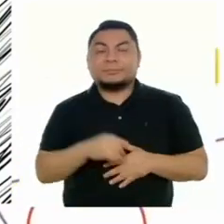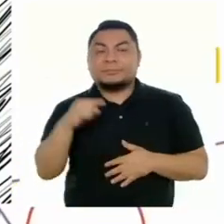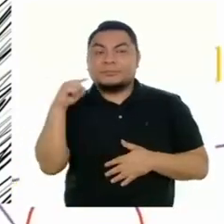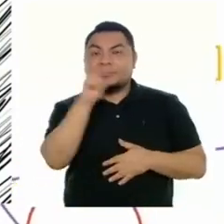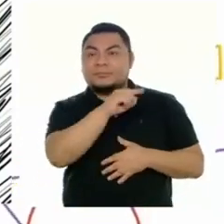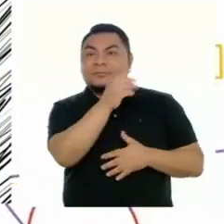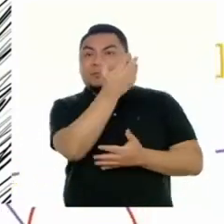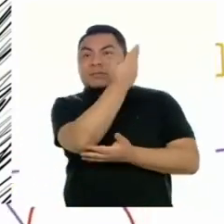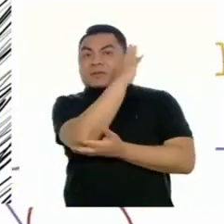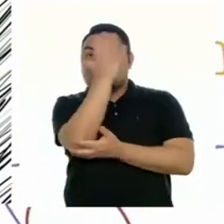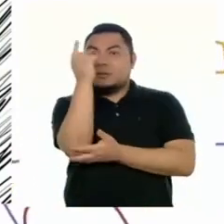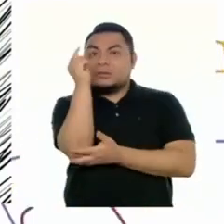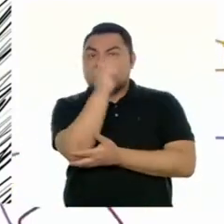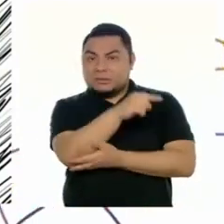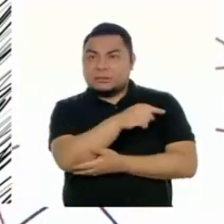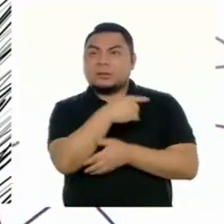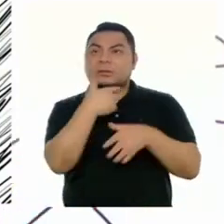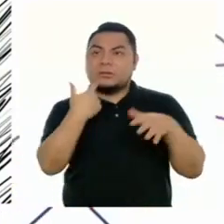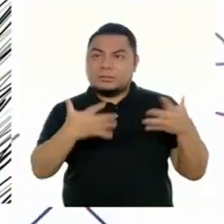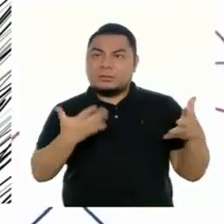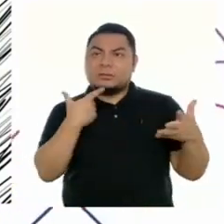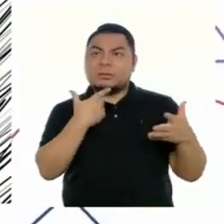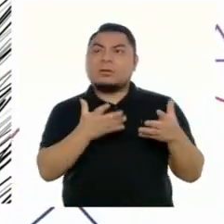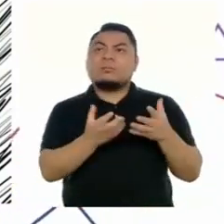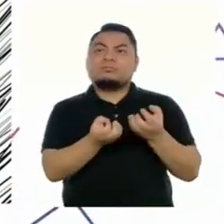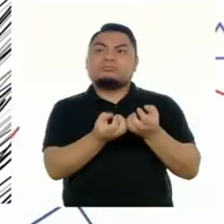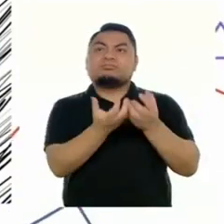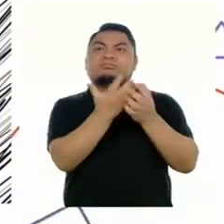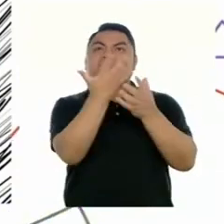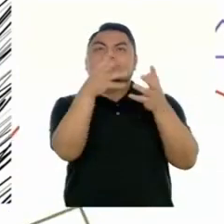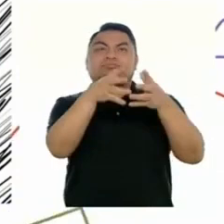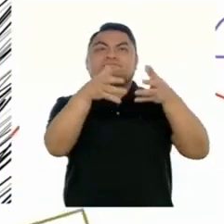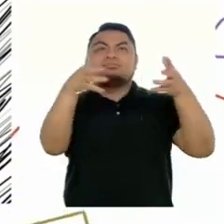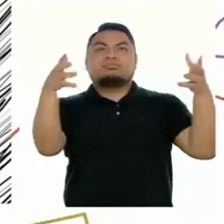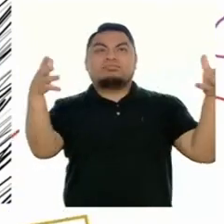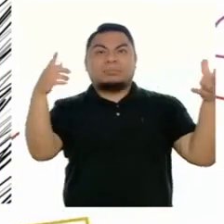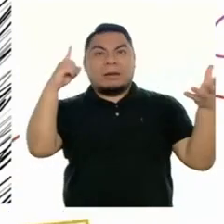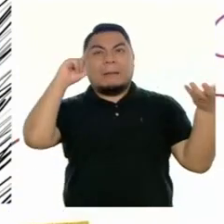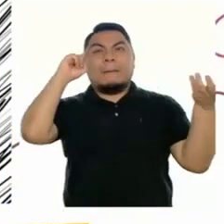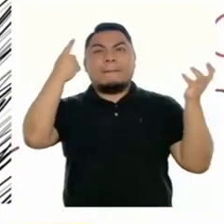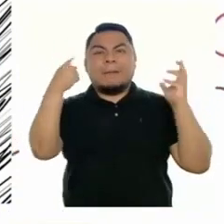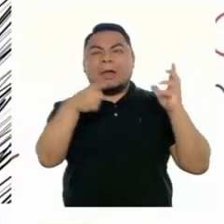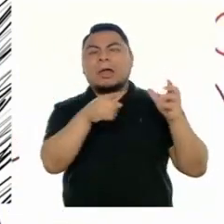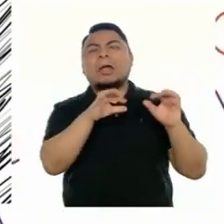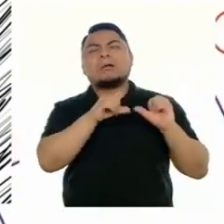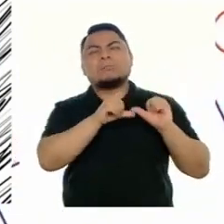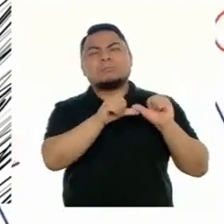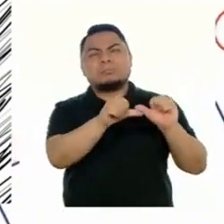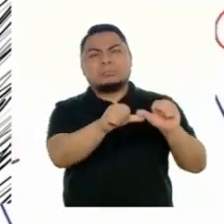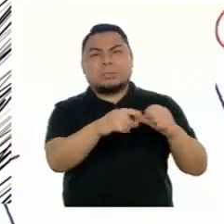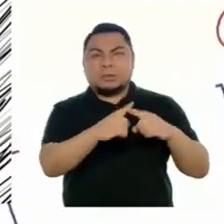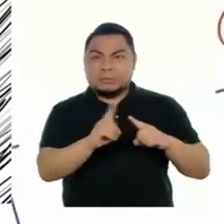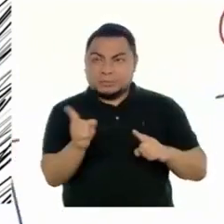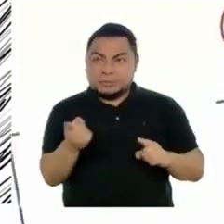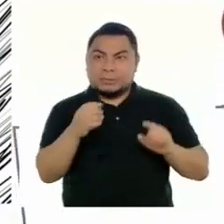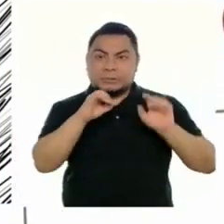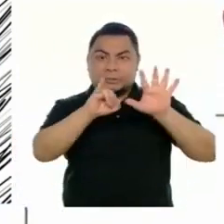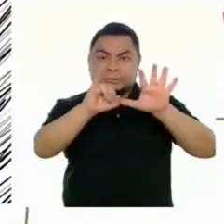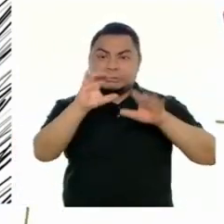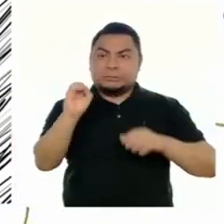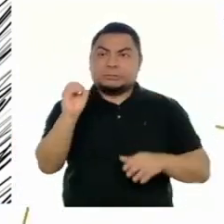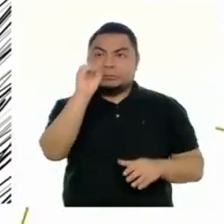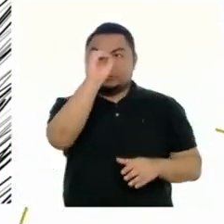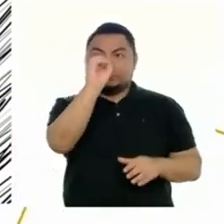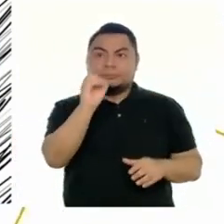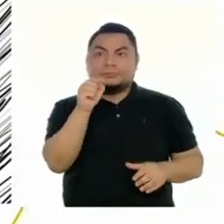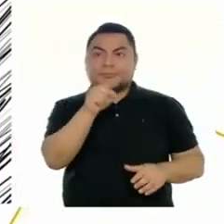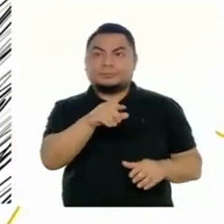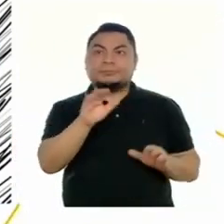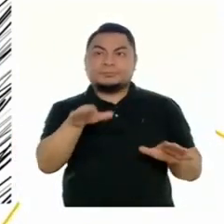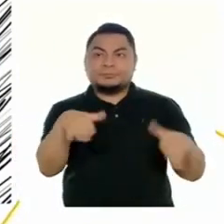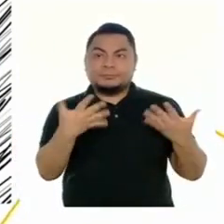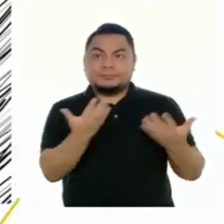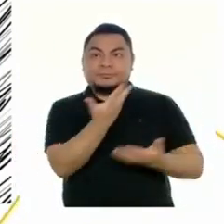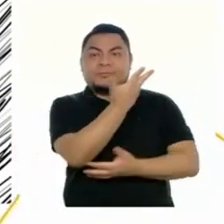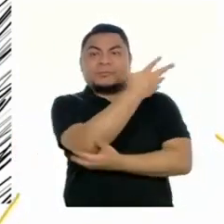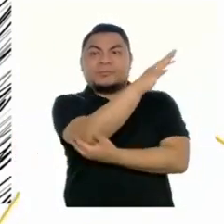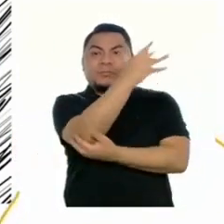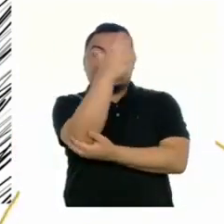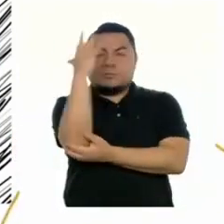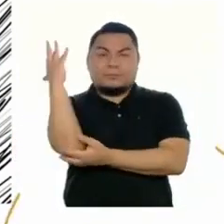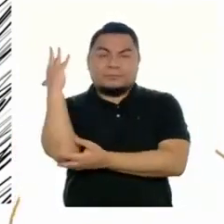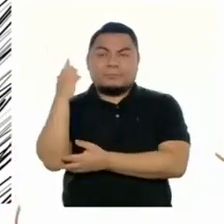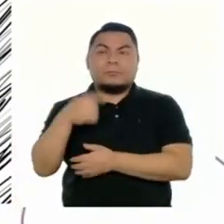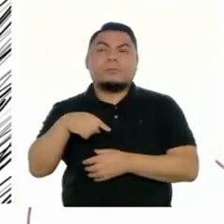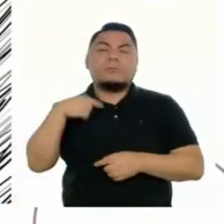Nuestros bosques parecen un recurso inagotable, ¿verdad? A pesar de que el 60% de nuestro territorio está cubierto de